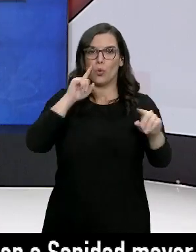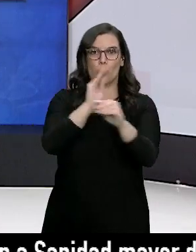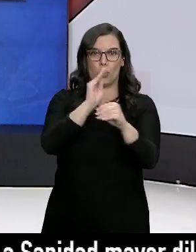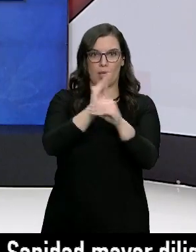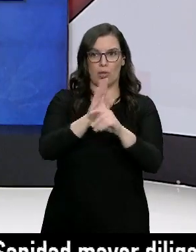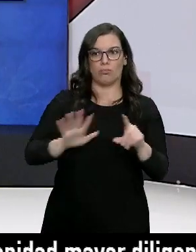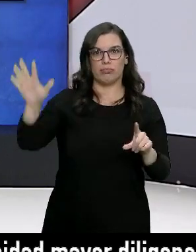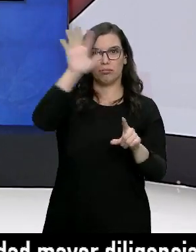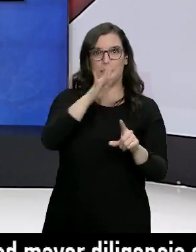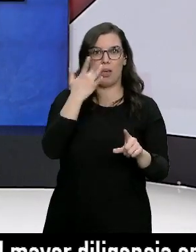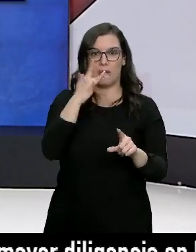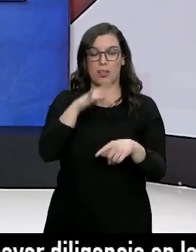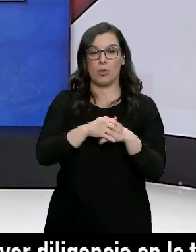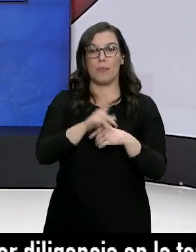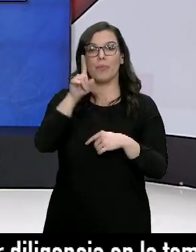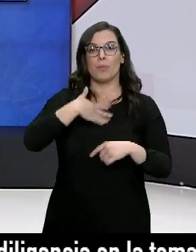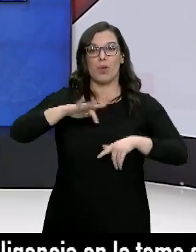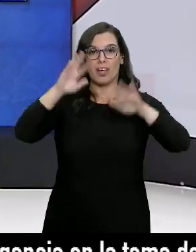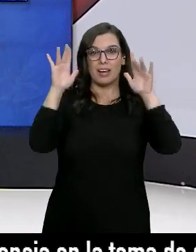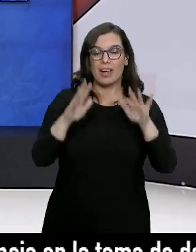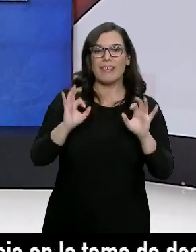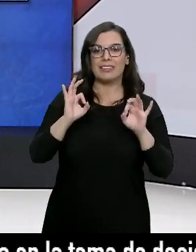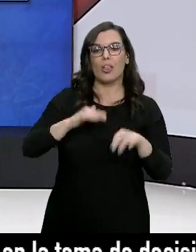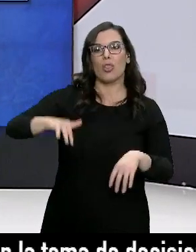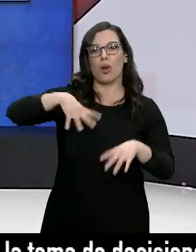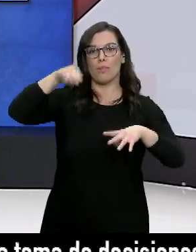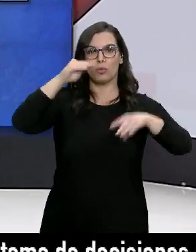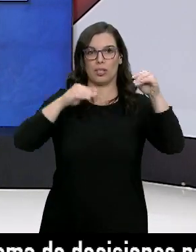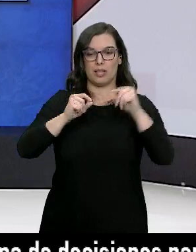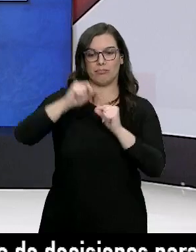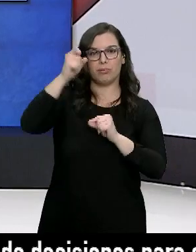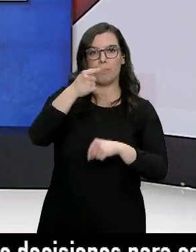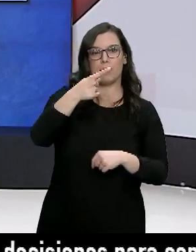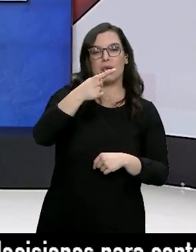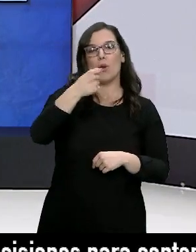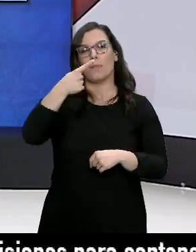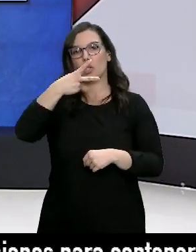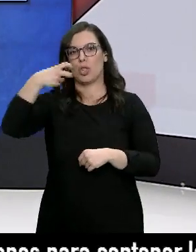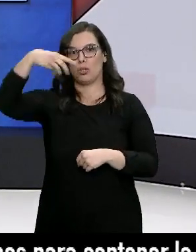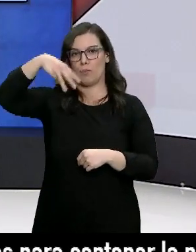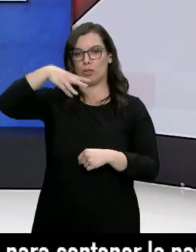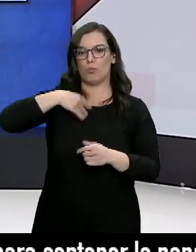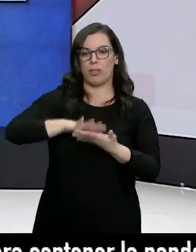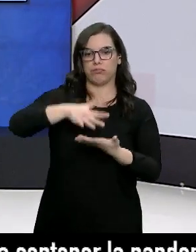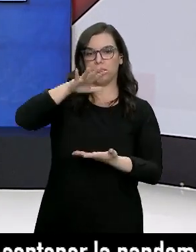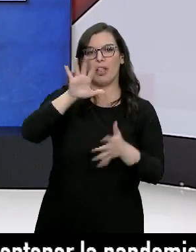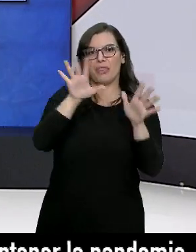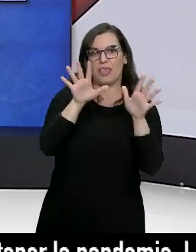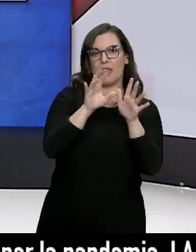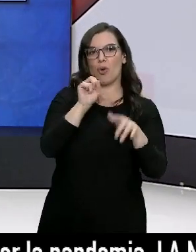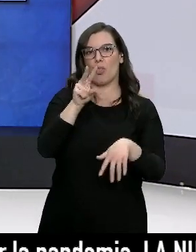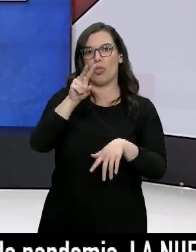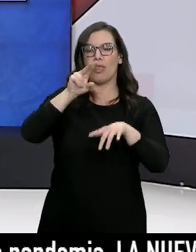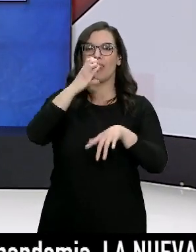cantábrica. Además pueden caer algunas nevadas, sobre todo en zonas de montaña a partir de los 1000 o 1200 metros, se podrían acumular hasta 10 o 12 centímetros de nieve